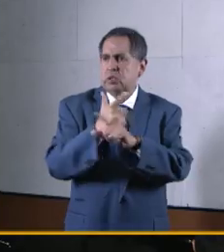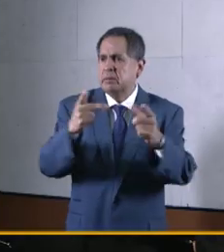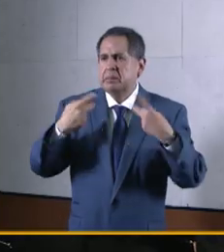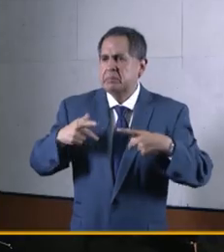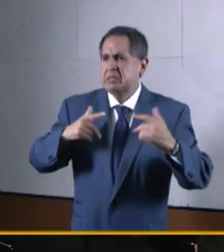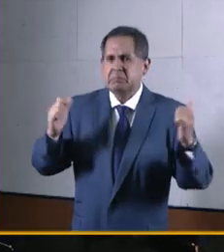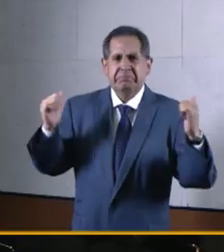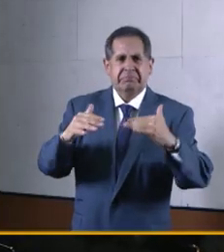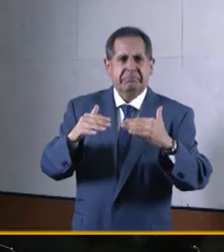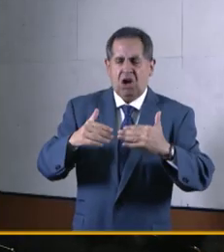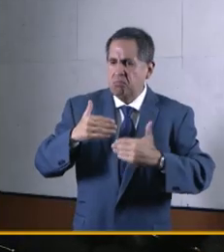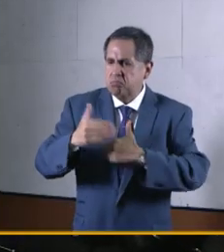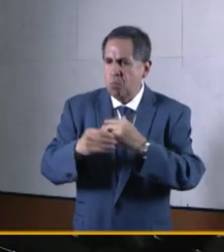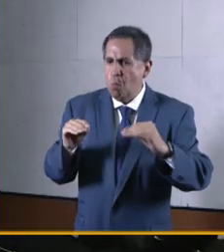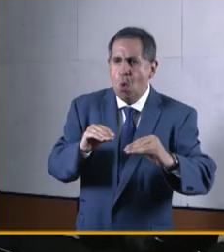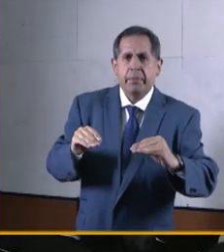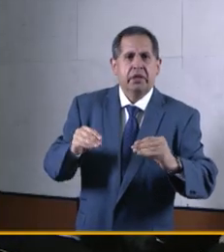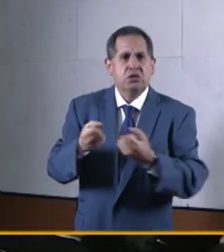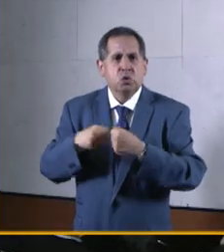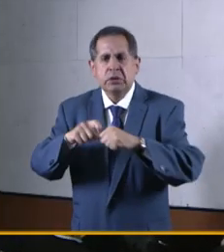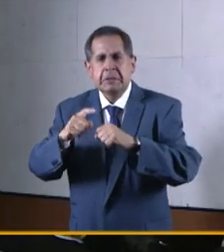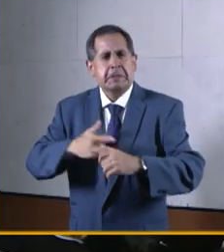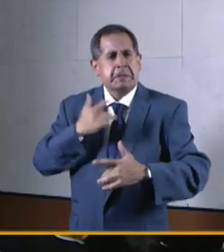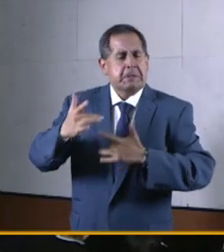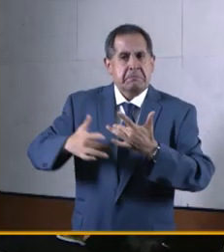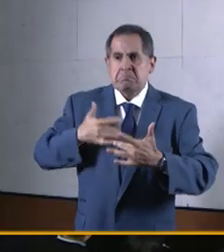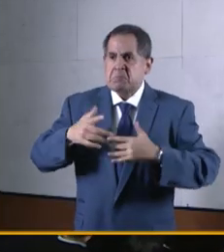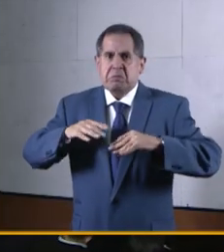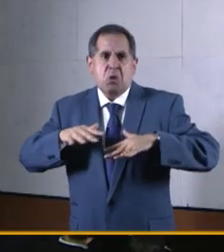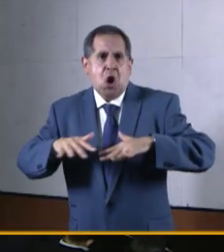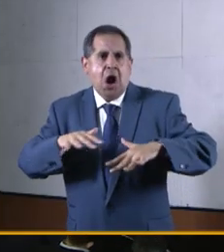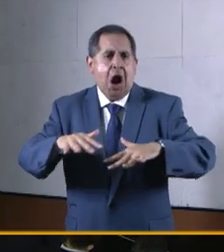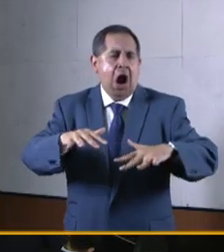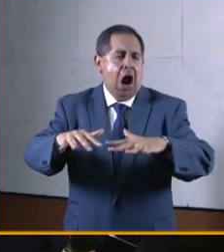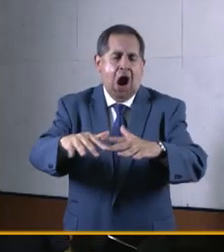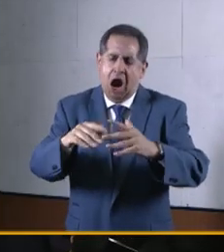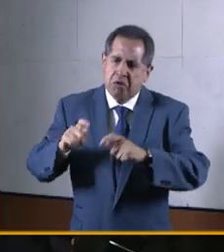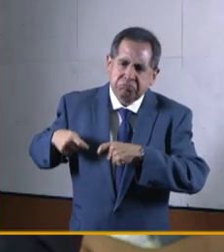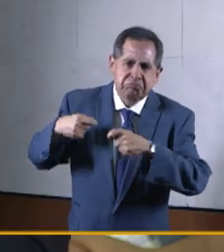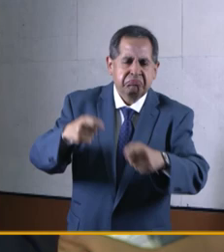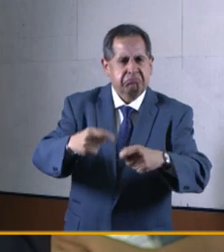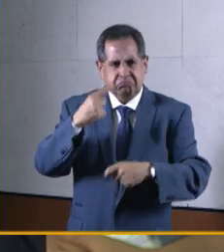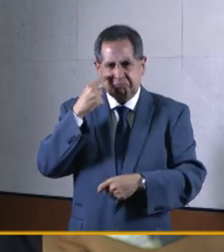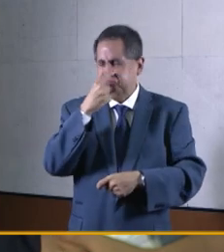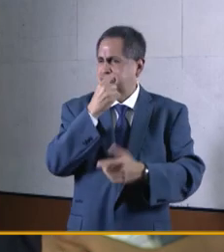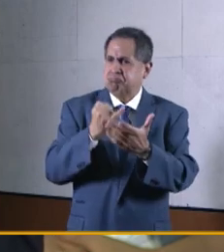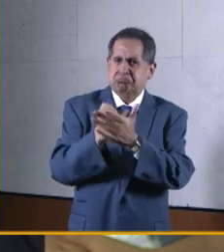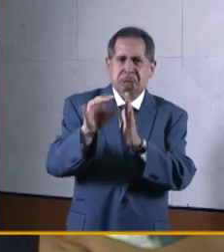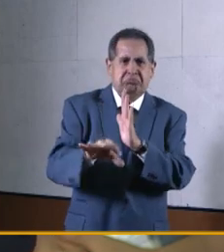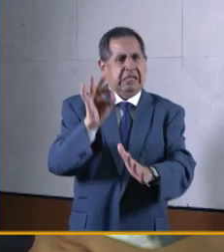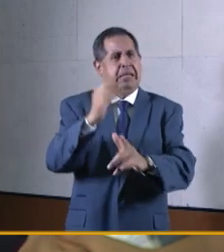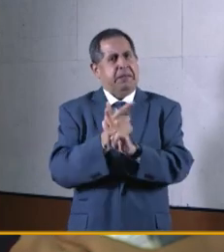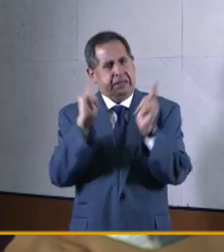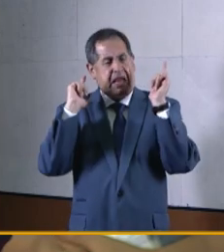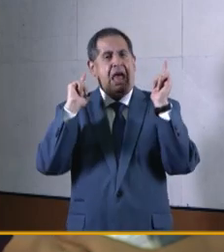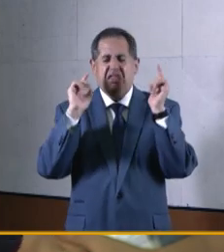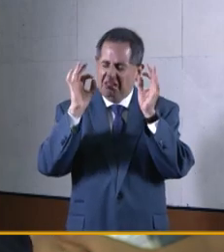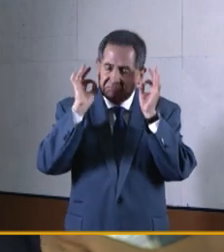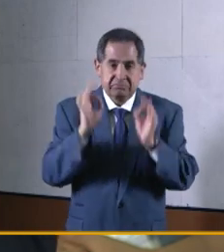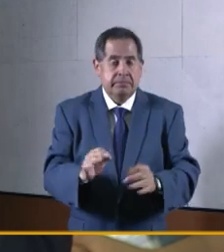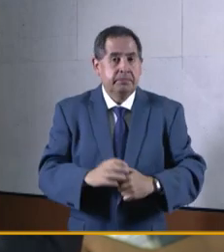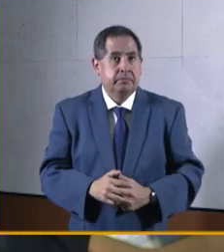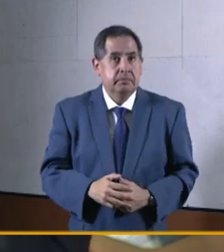como agente de movilidad social y factor de una genuina democracia por supuesto